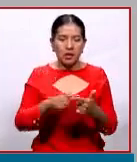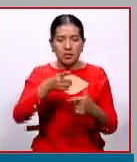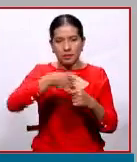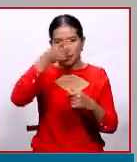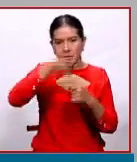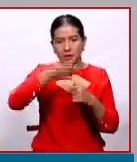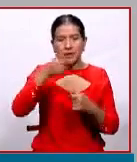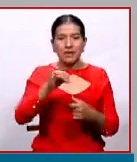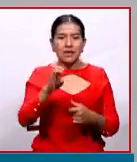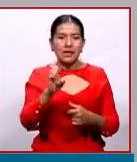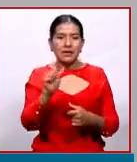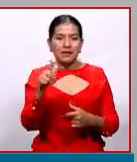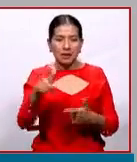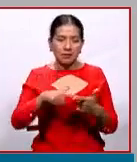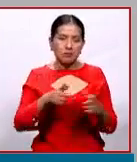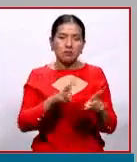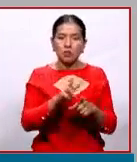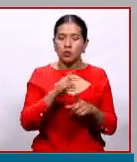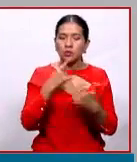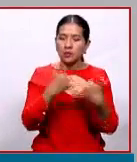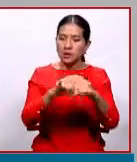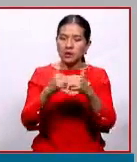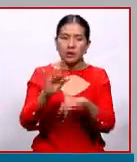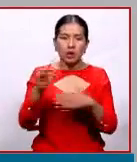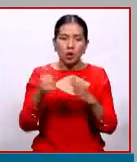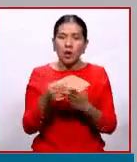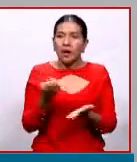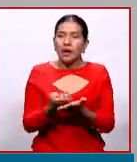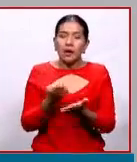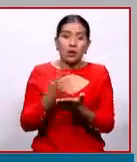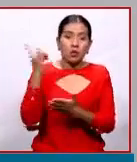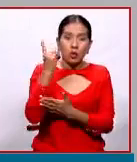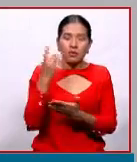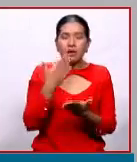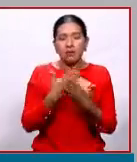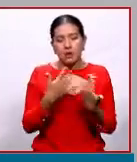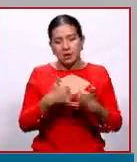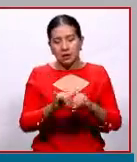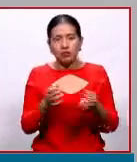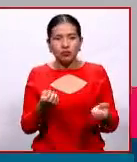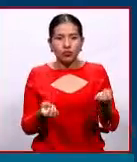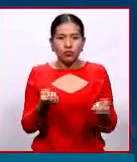eso definitivamente ha ayudado a que la economía siga estable.